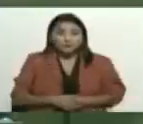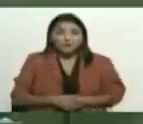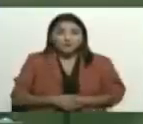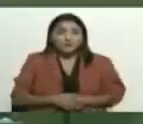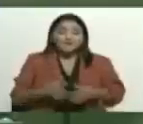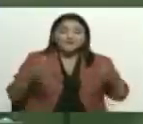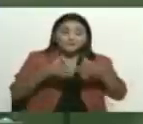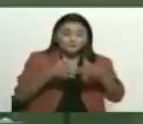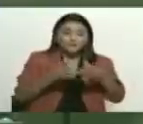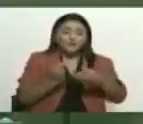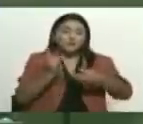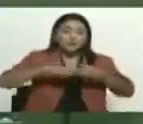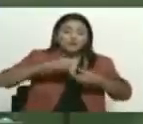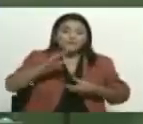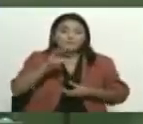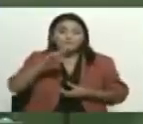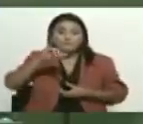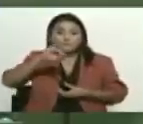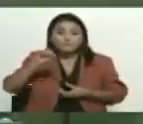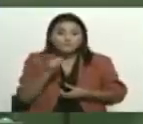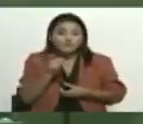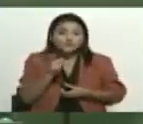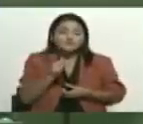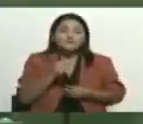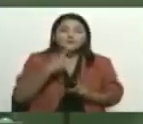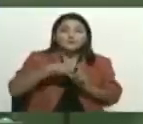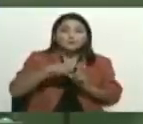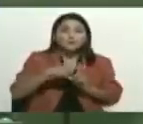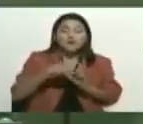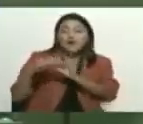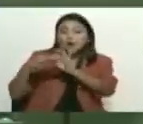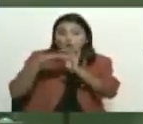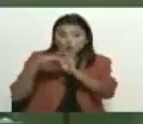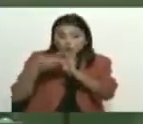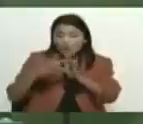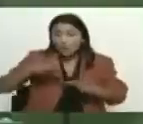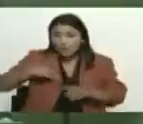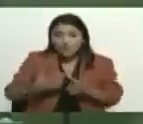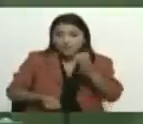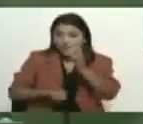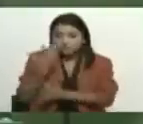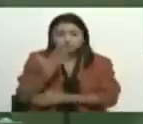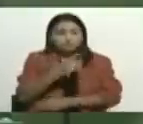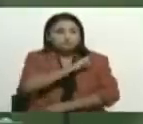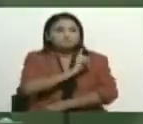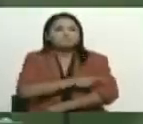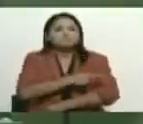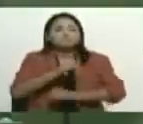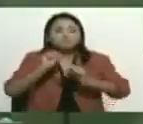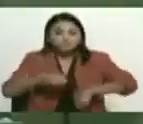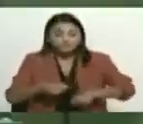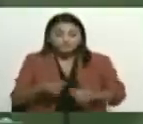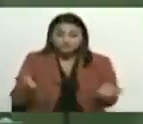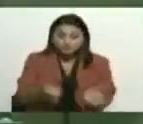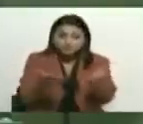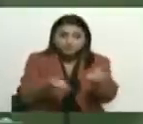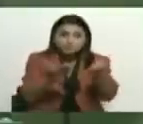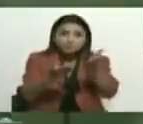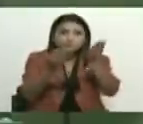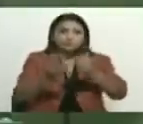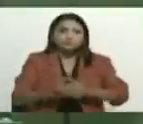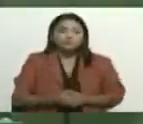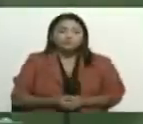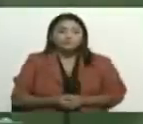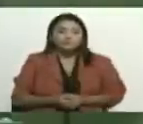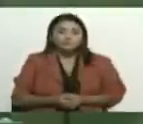Plus, definitivamente la unión es lo que hace la fuerza, y esa fuerza unitaria impulsa un nuevo paradigma